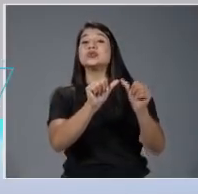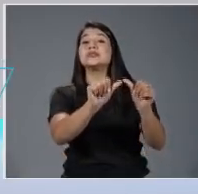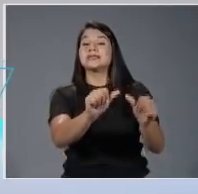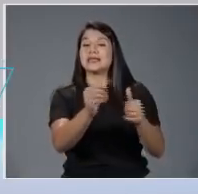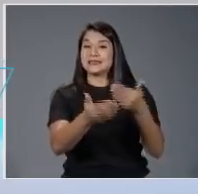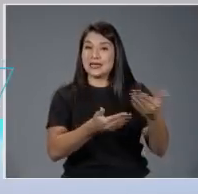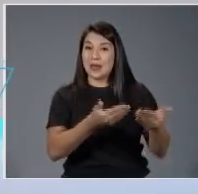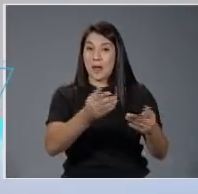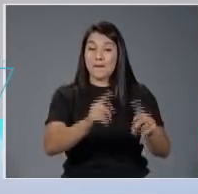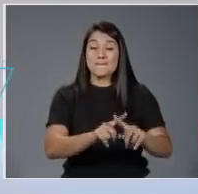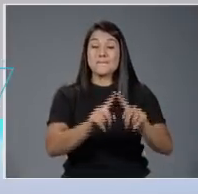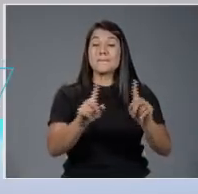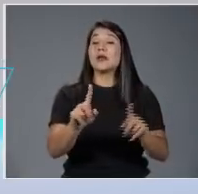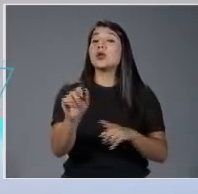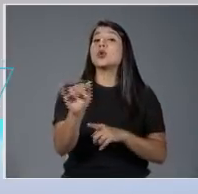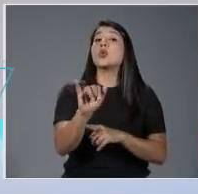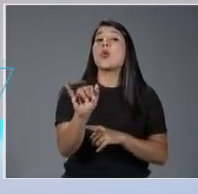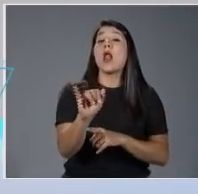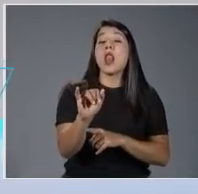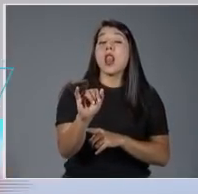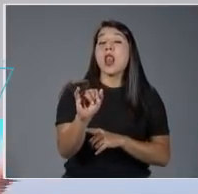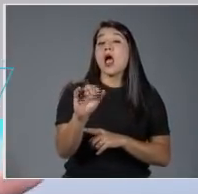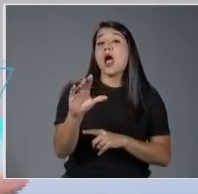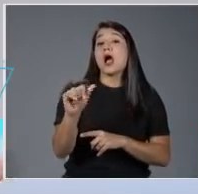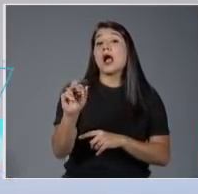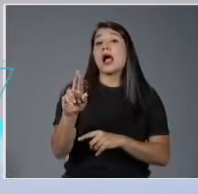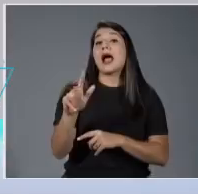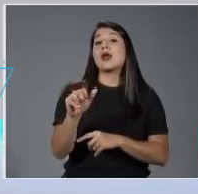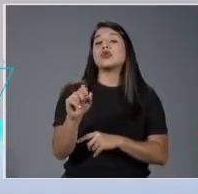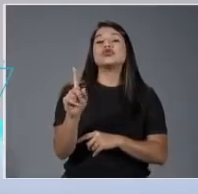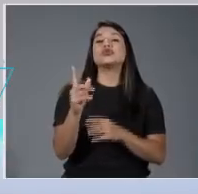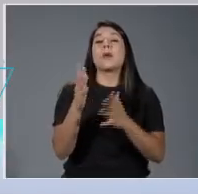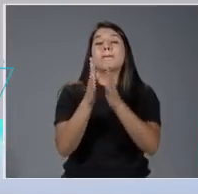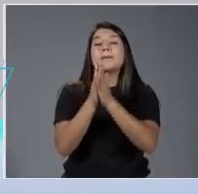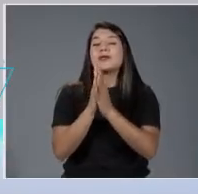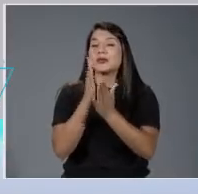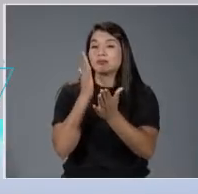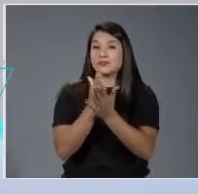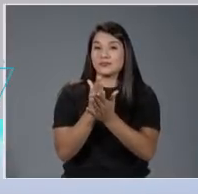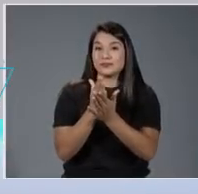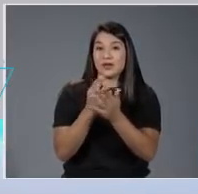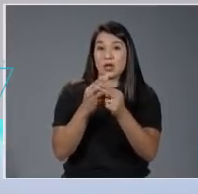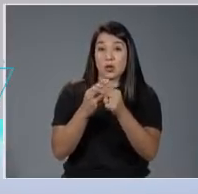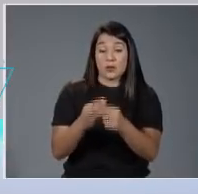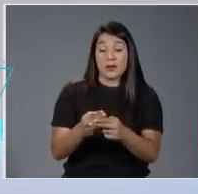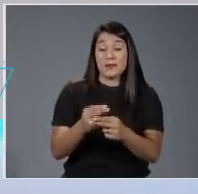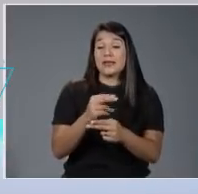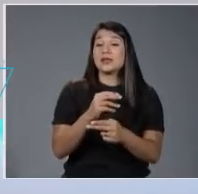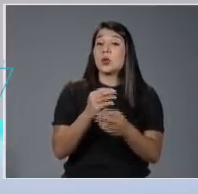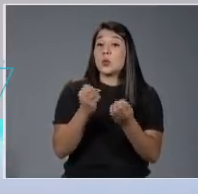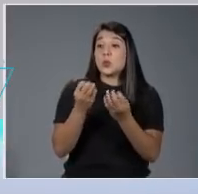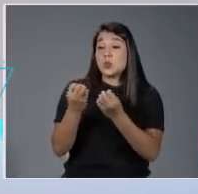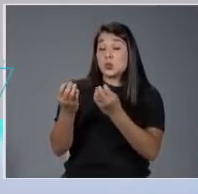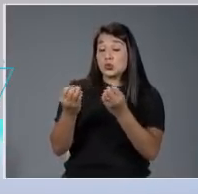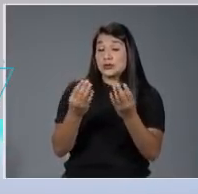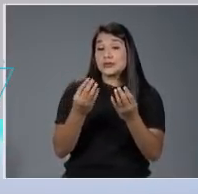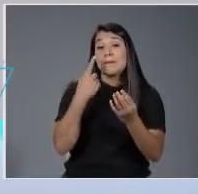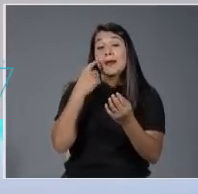Pero tampoco está planteado de parte de don Carlos una ruptura, ¿verdad? Y esto es parte de lo que